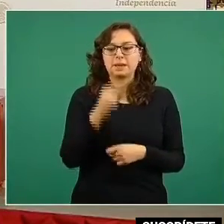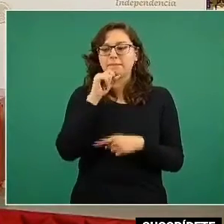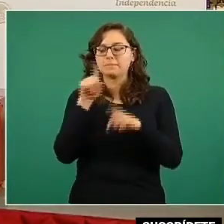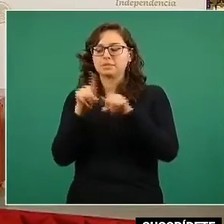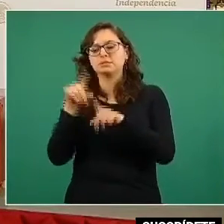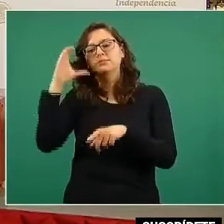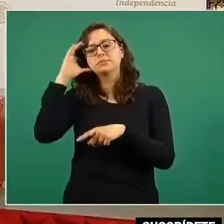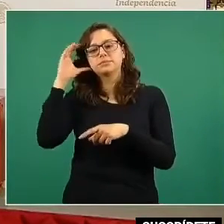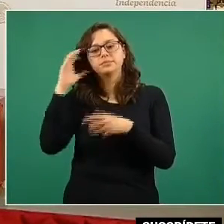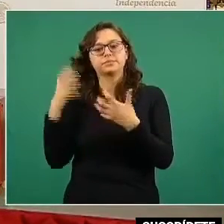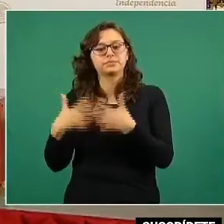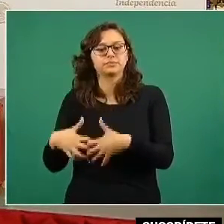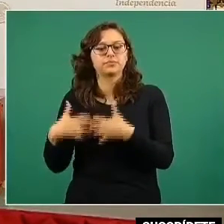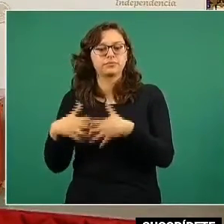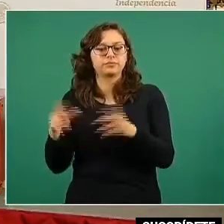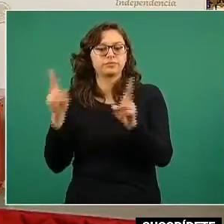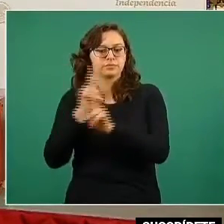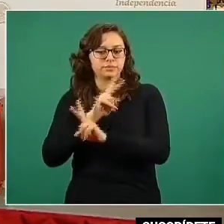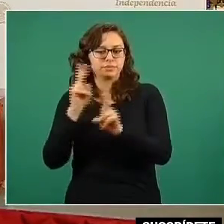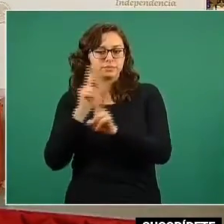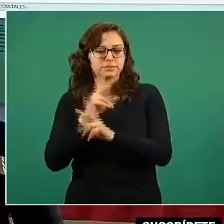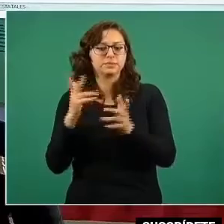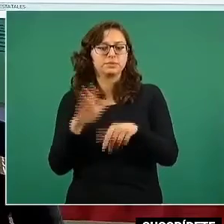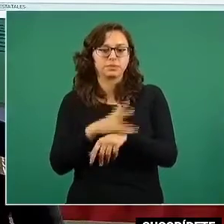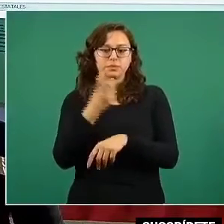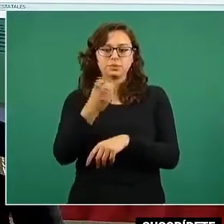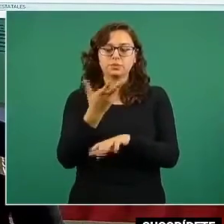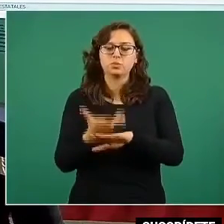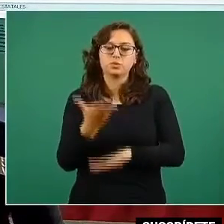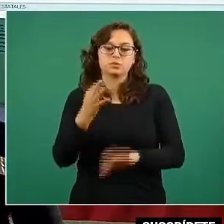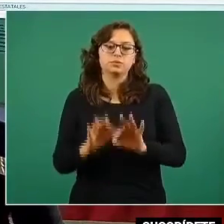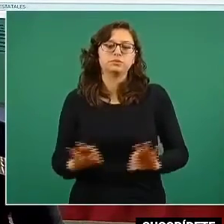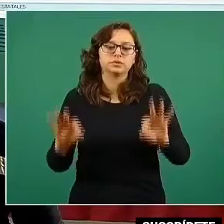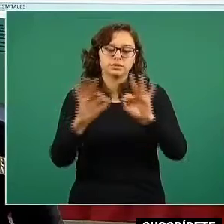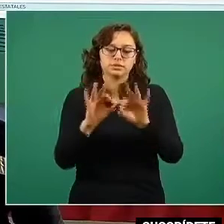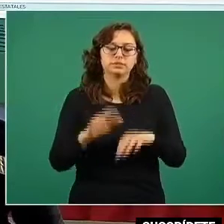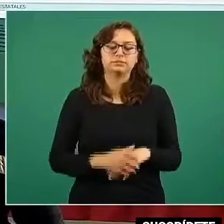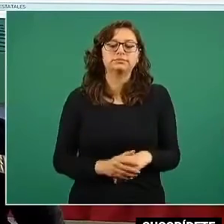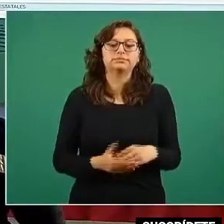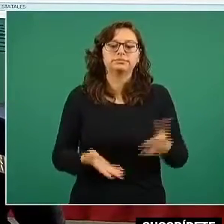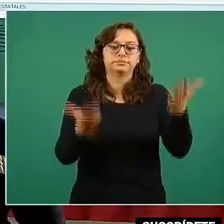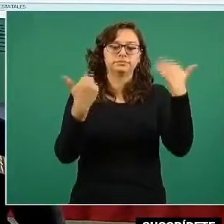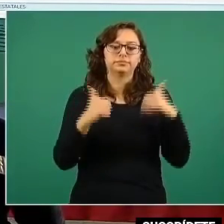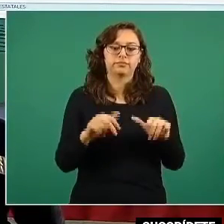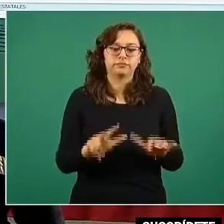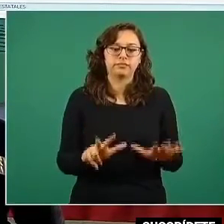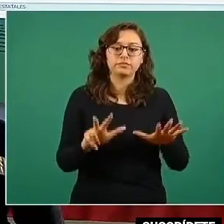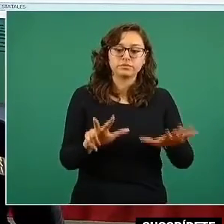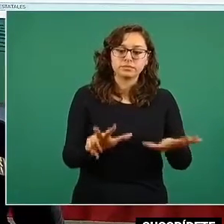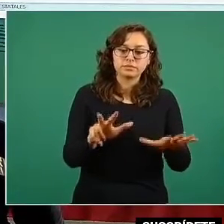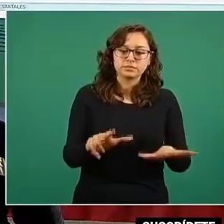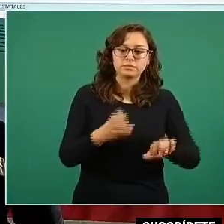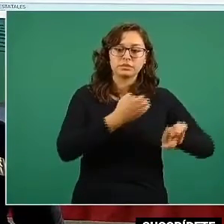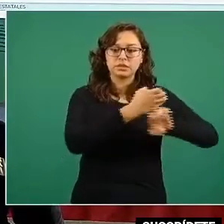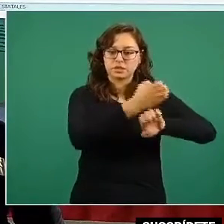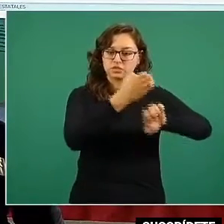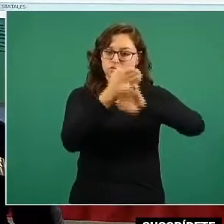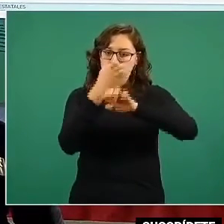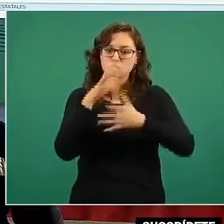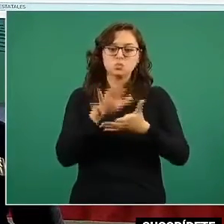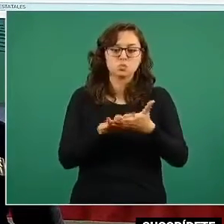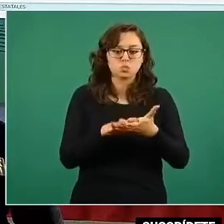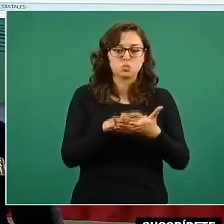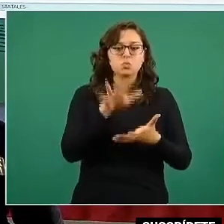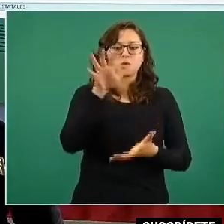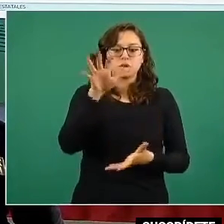camas con ventilador. Por eso la importancia también de identificarlas. Y 18 entidades, todavía la mayoría en el país, pues